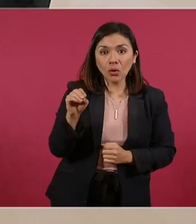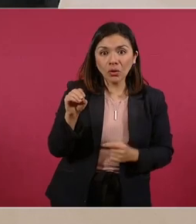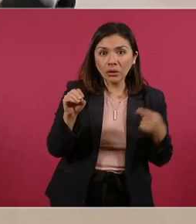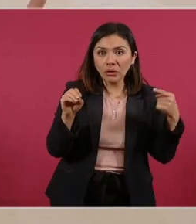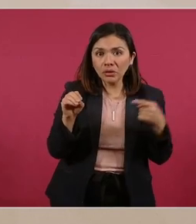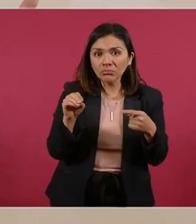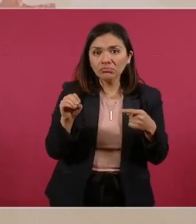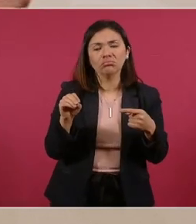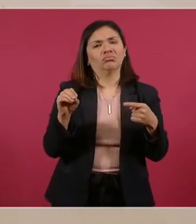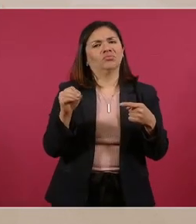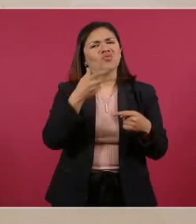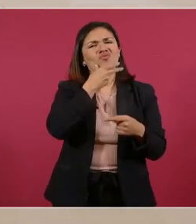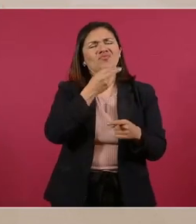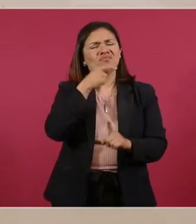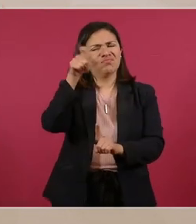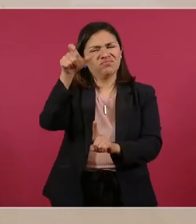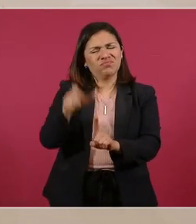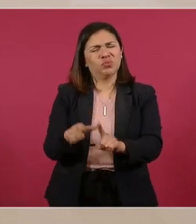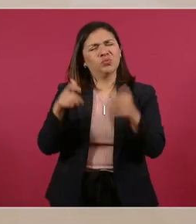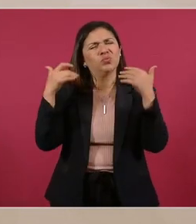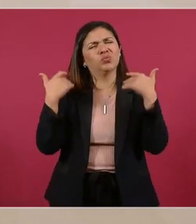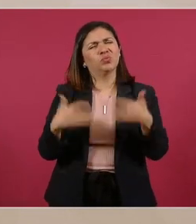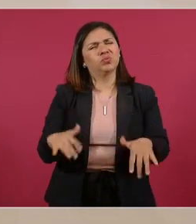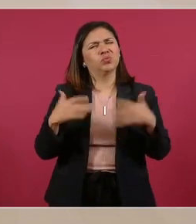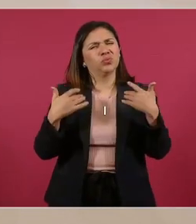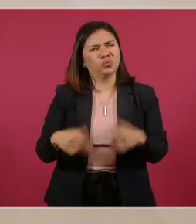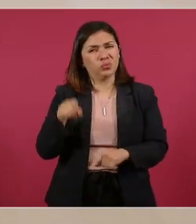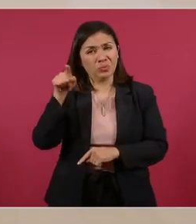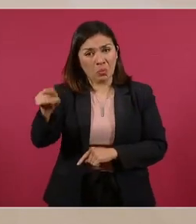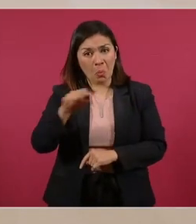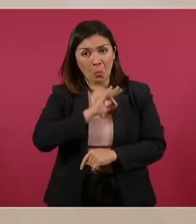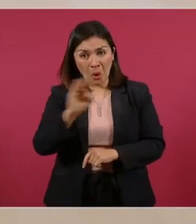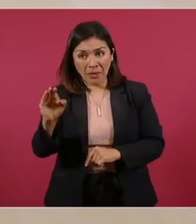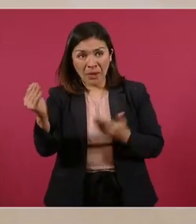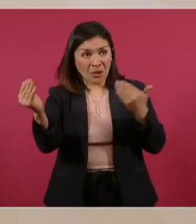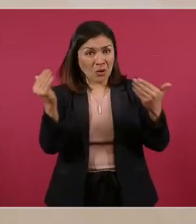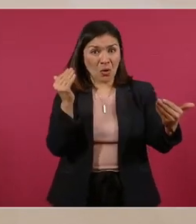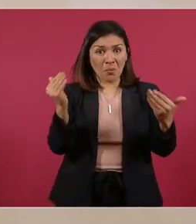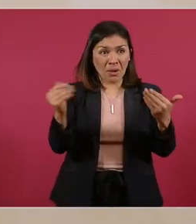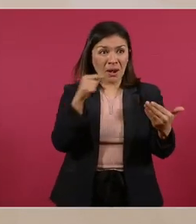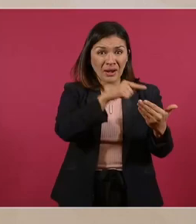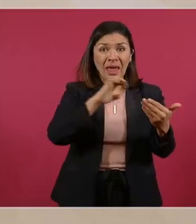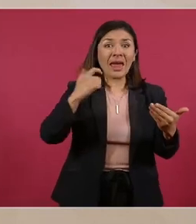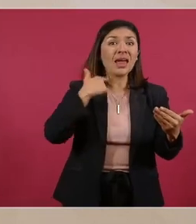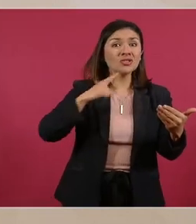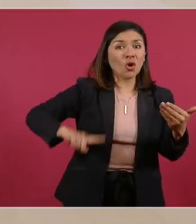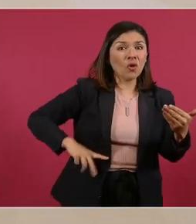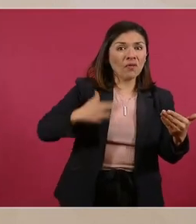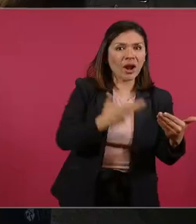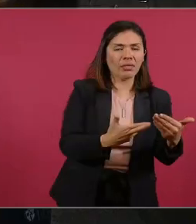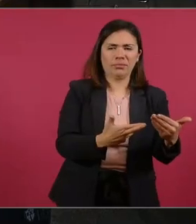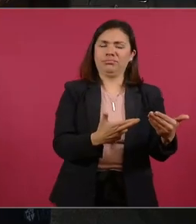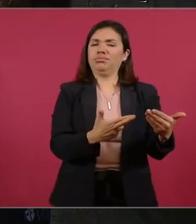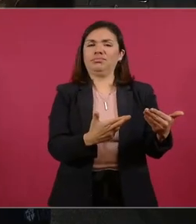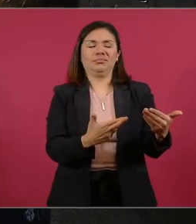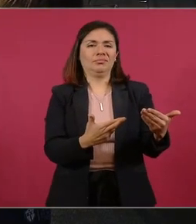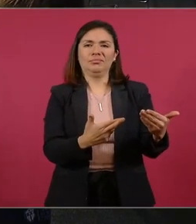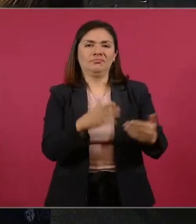que es un hombre íntegro, ¿cómo se va a comparar con el gobernador anterior?